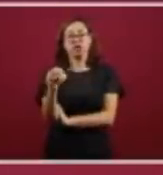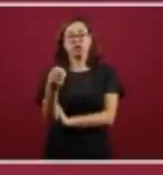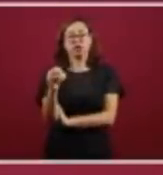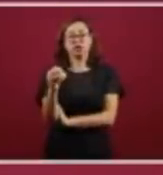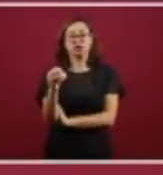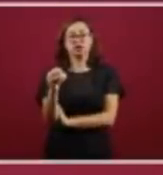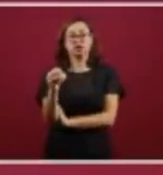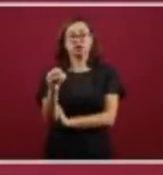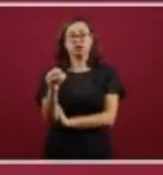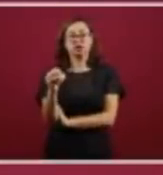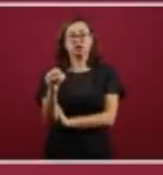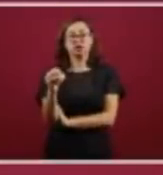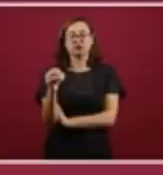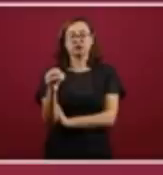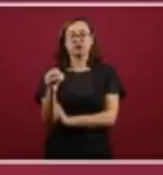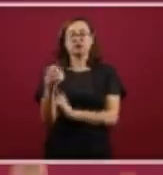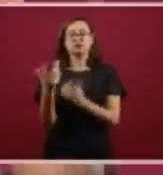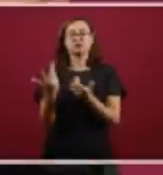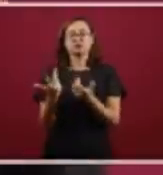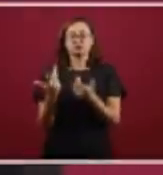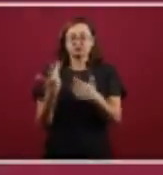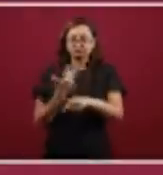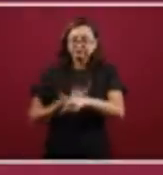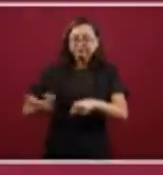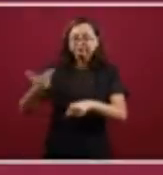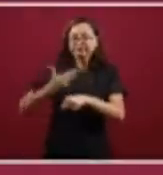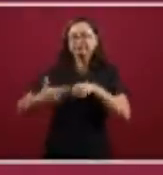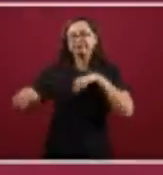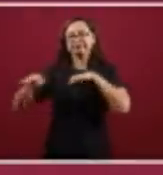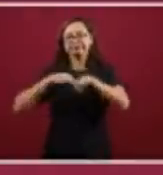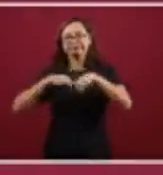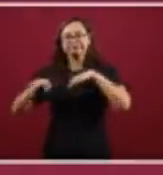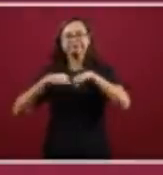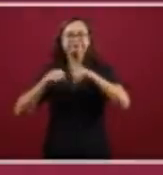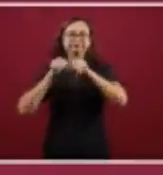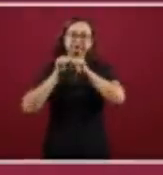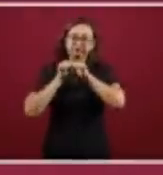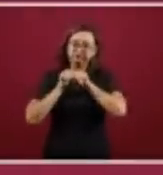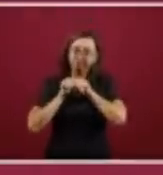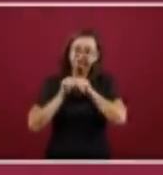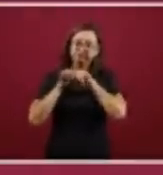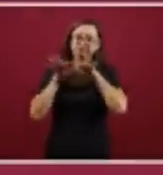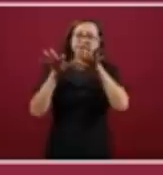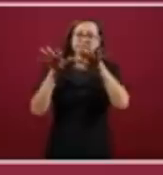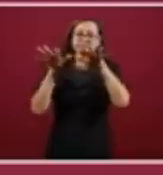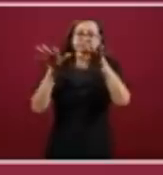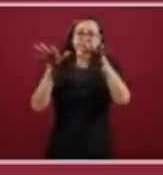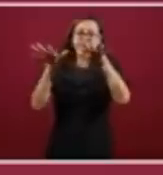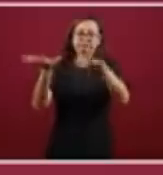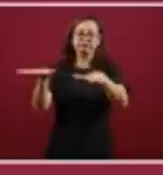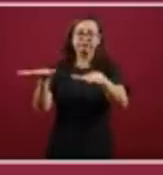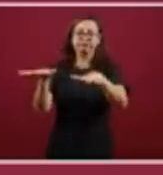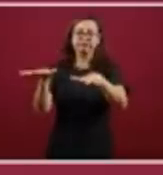trabajo para la instalación de